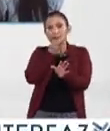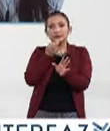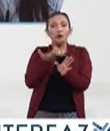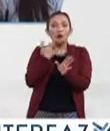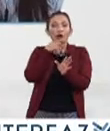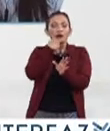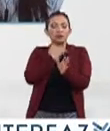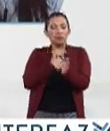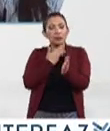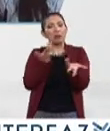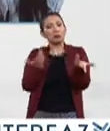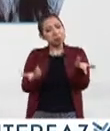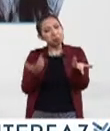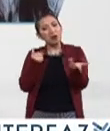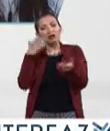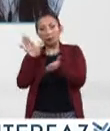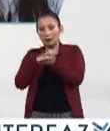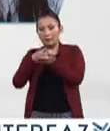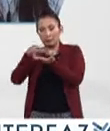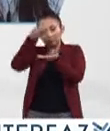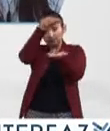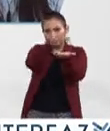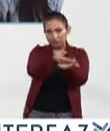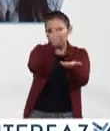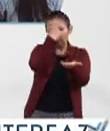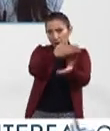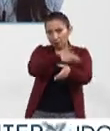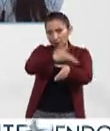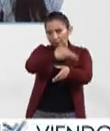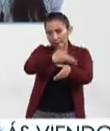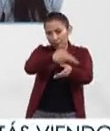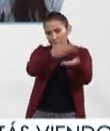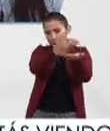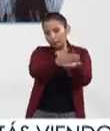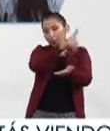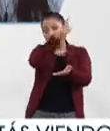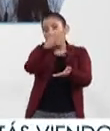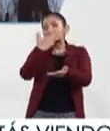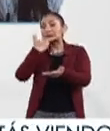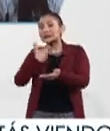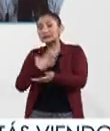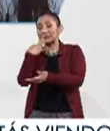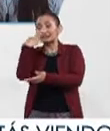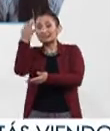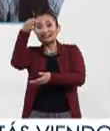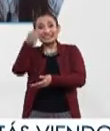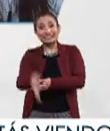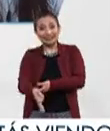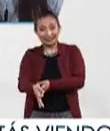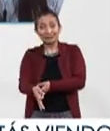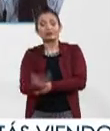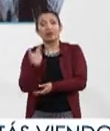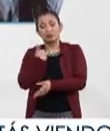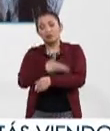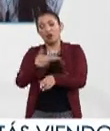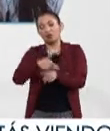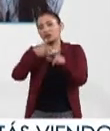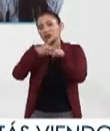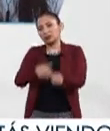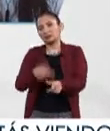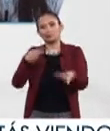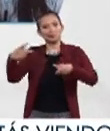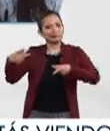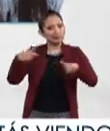los resultados, metí mis papeles y posteriormente me dieron los resultados de que fui aceptada, y el proceso continuó